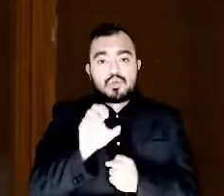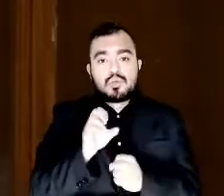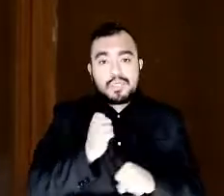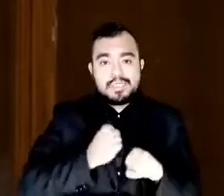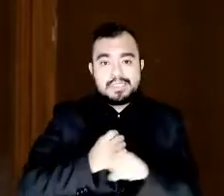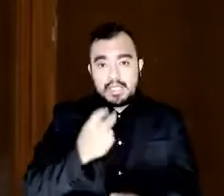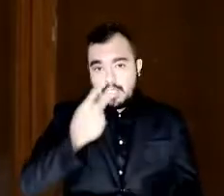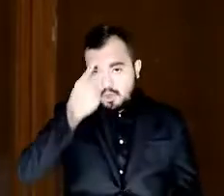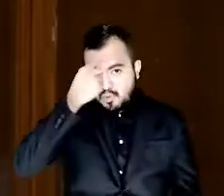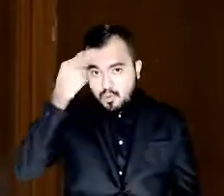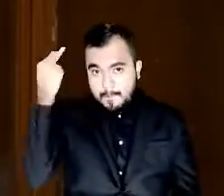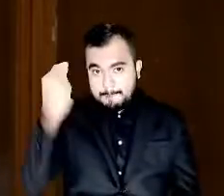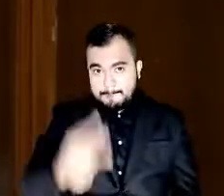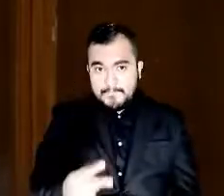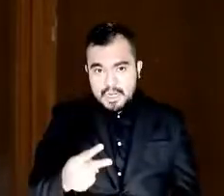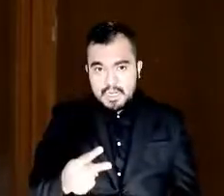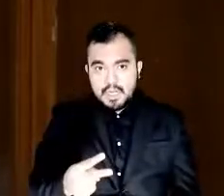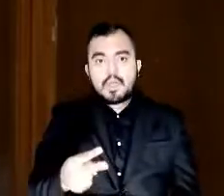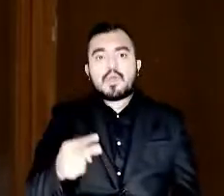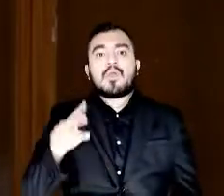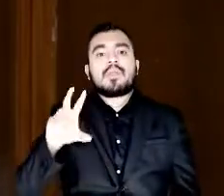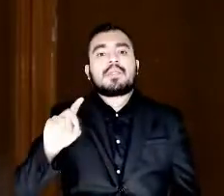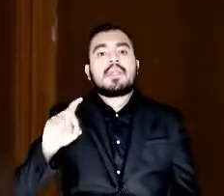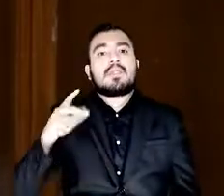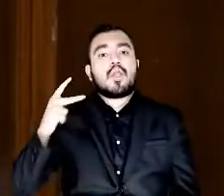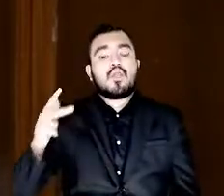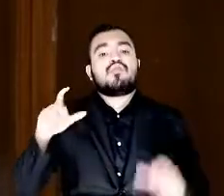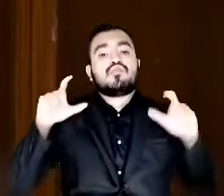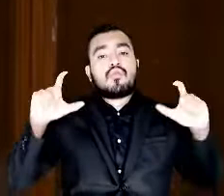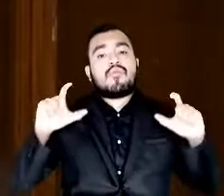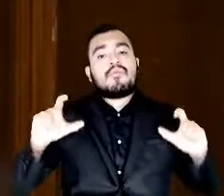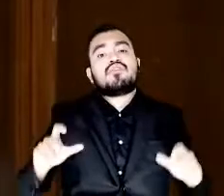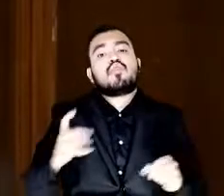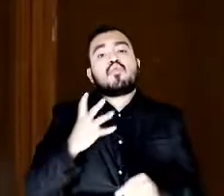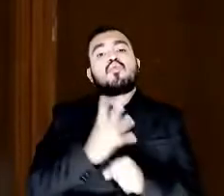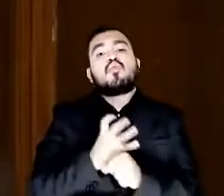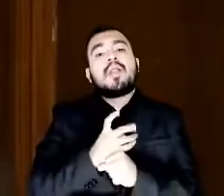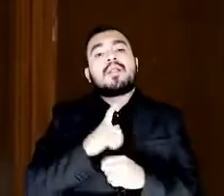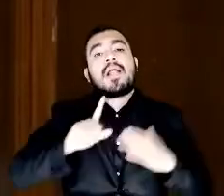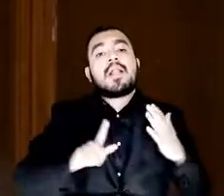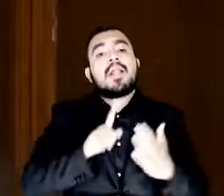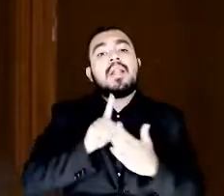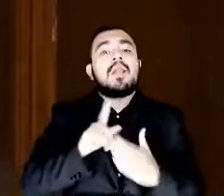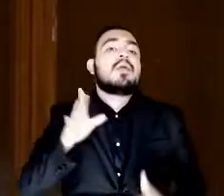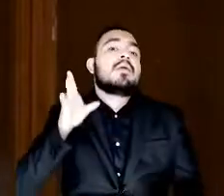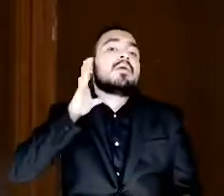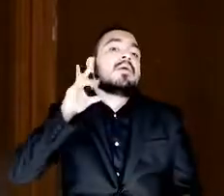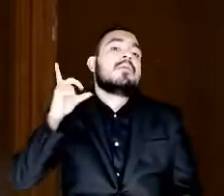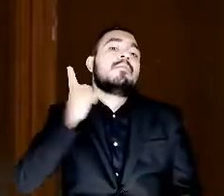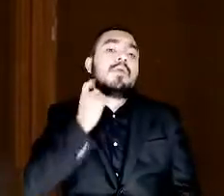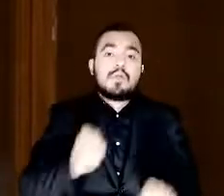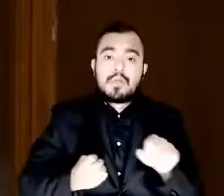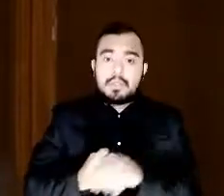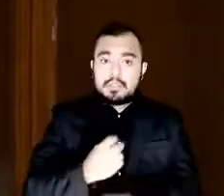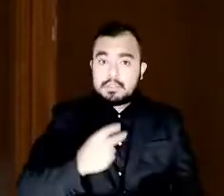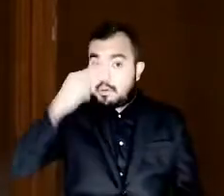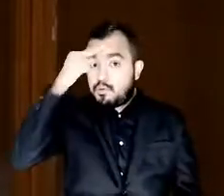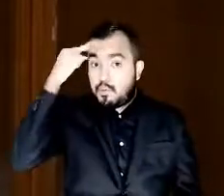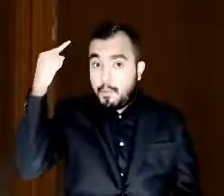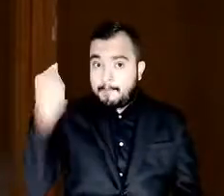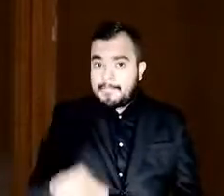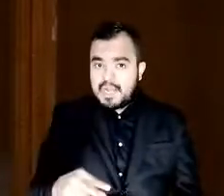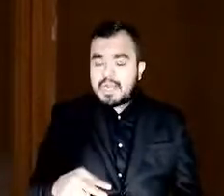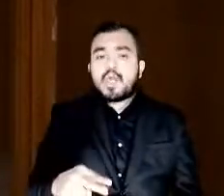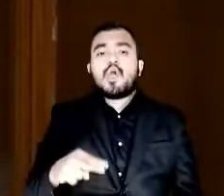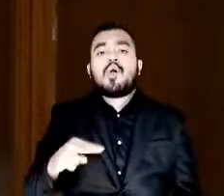Estado libre y soberano de México y 38 fracción cuarta de la Ley Orgánica del poder legislativo del Estado libre y soberano de México